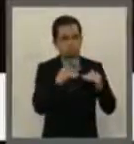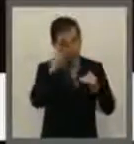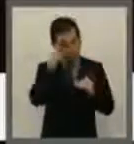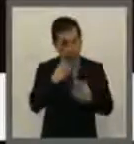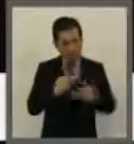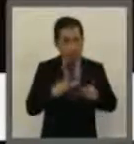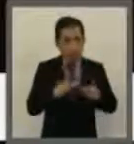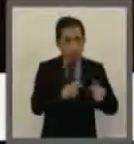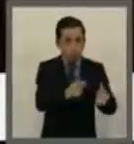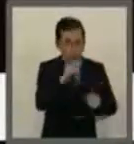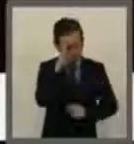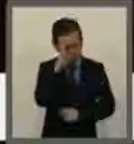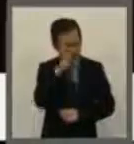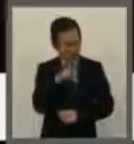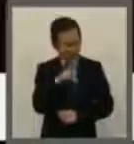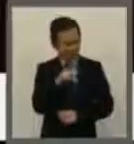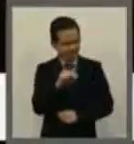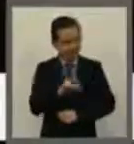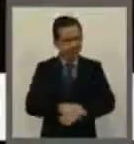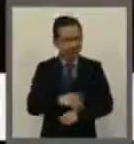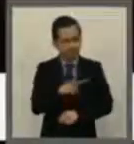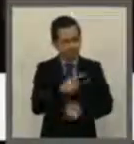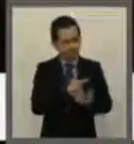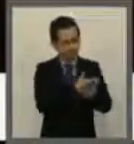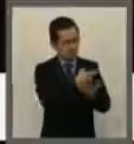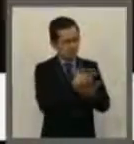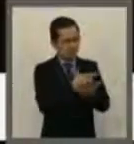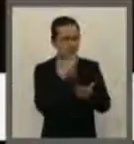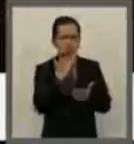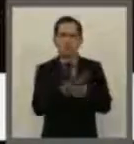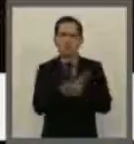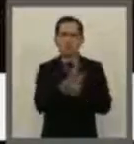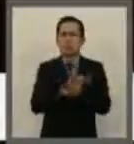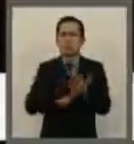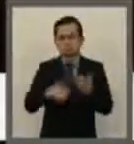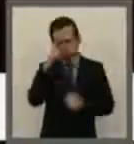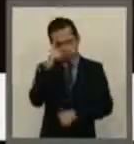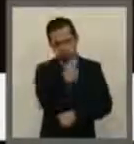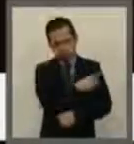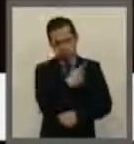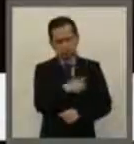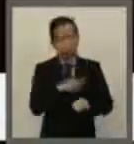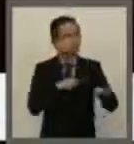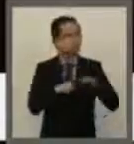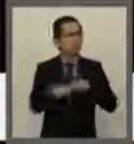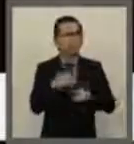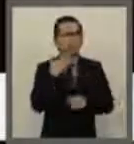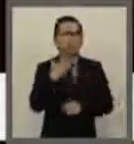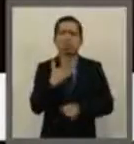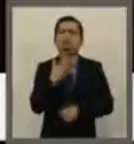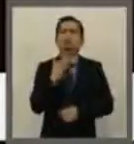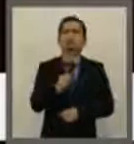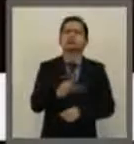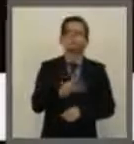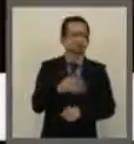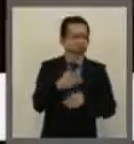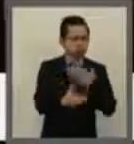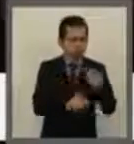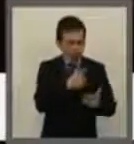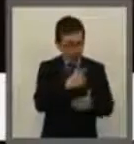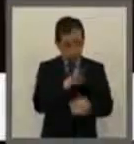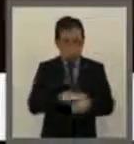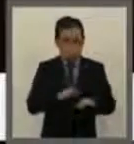nación, sueldos moderados que reivindiquen la vocación de servicio y no la persecución de